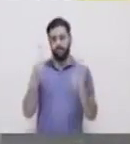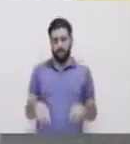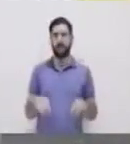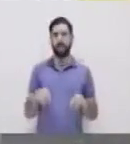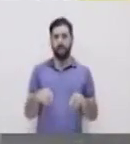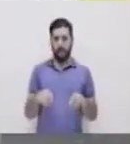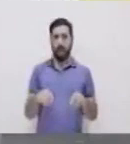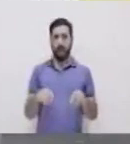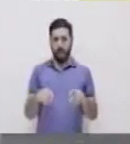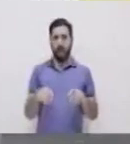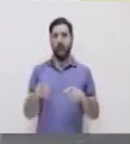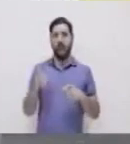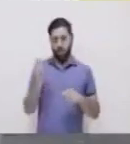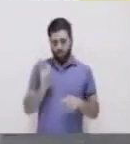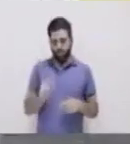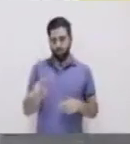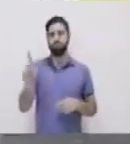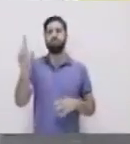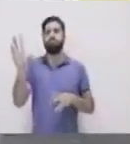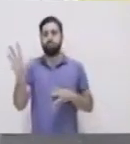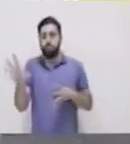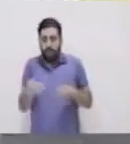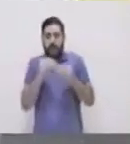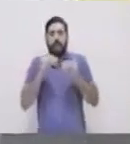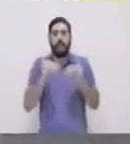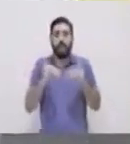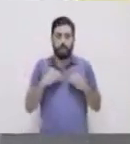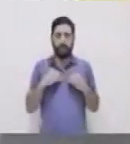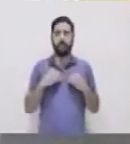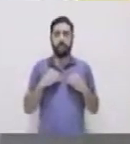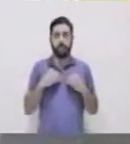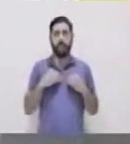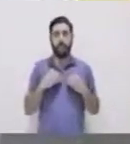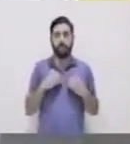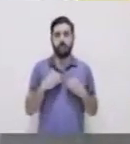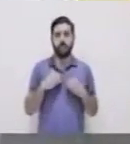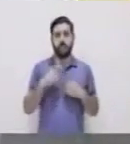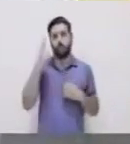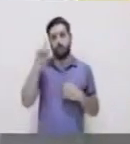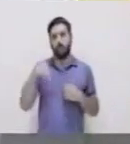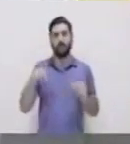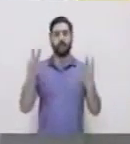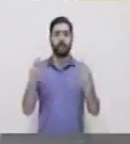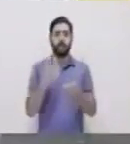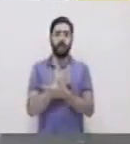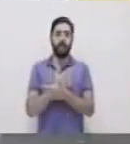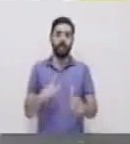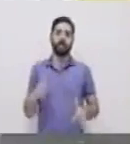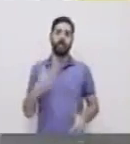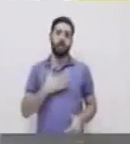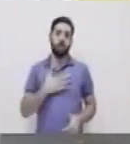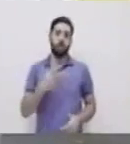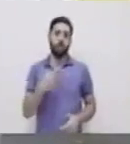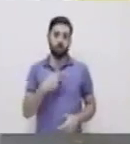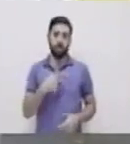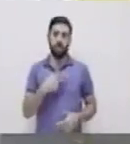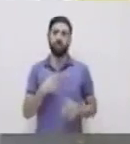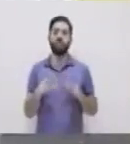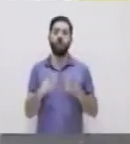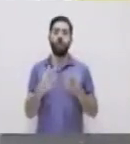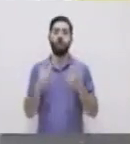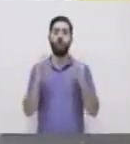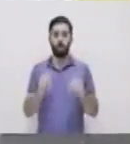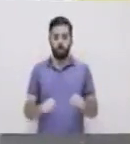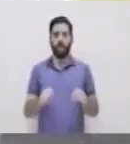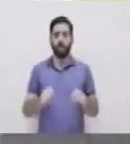tratar de adaptarnos a cualquier entorno, ¿verdad? Porque al final de cuentas pues va de la mano con la libertad que uno tiene con uno mismo,